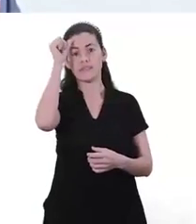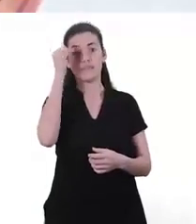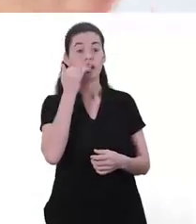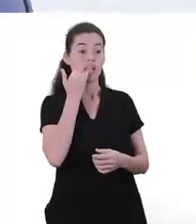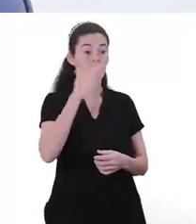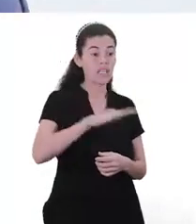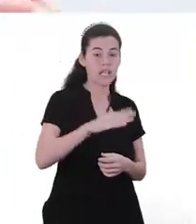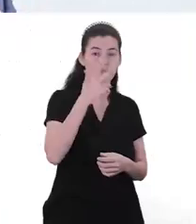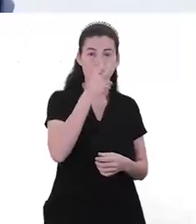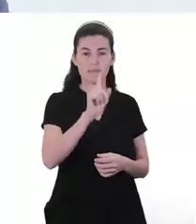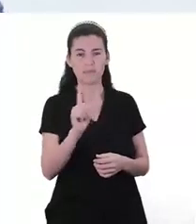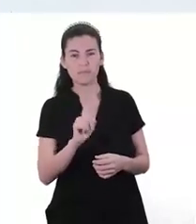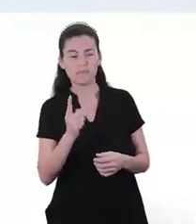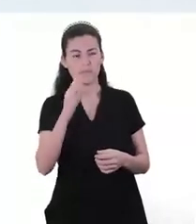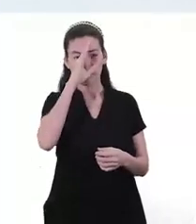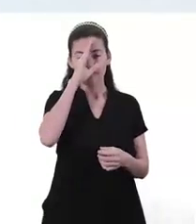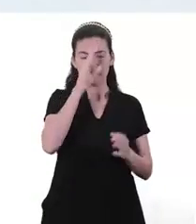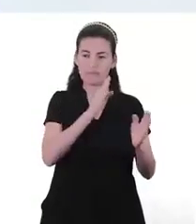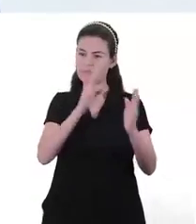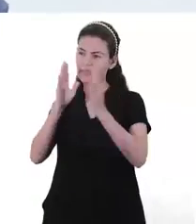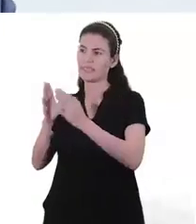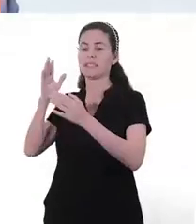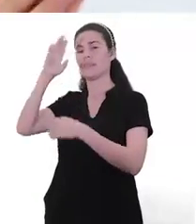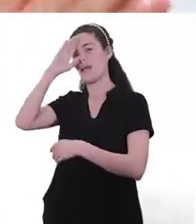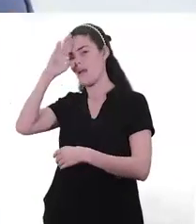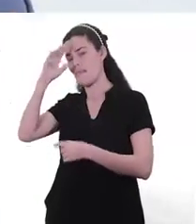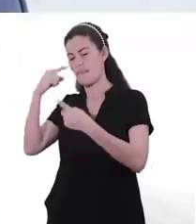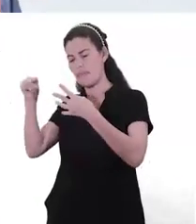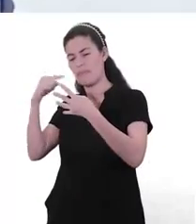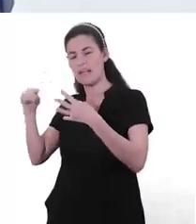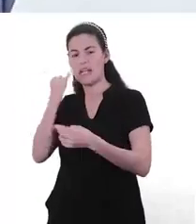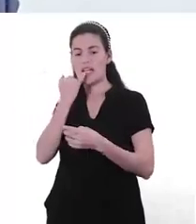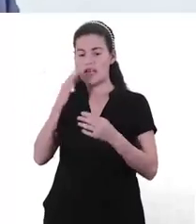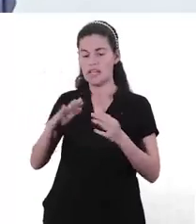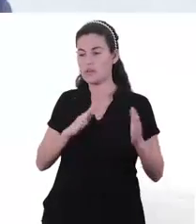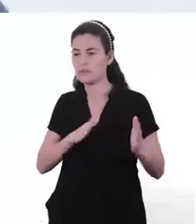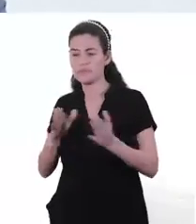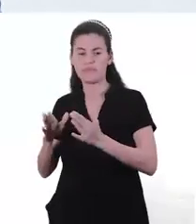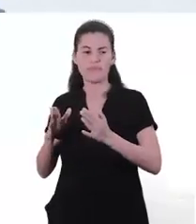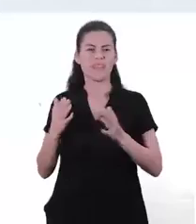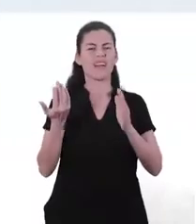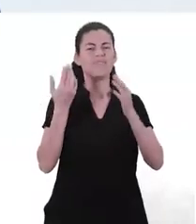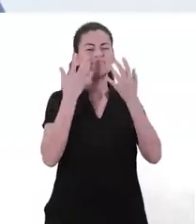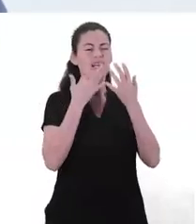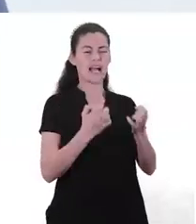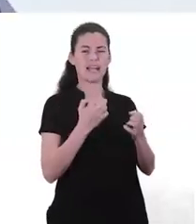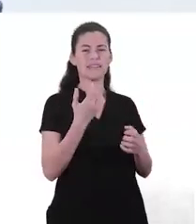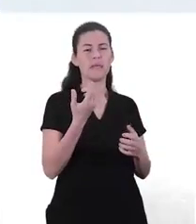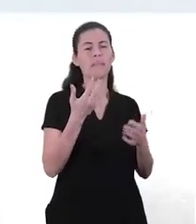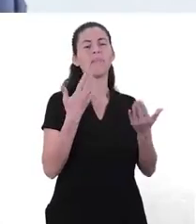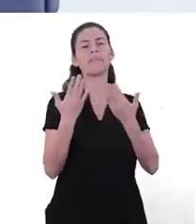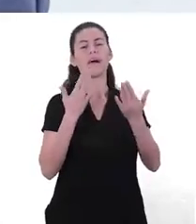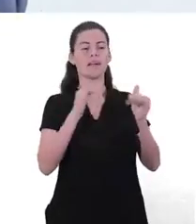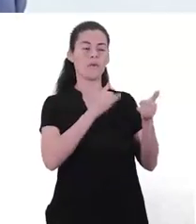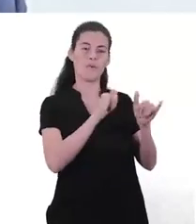tiene que aprender esto, mi hija primero tiene que hacer esto, primero tenemos que llegar acá, primero... Y el arte es como un complemento de ocio